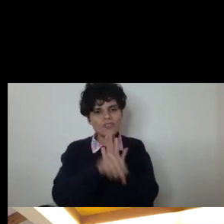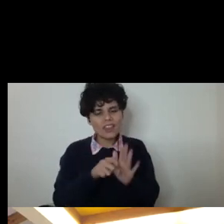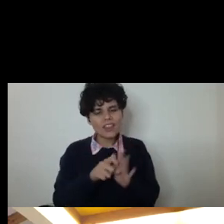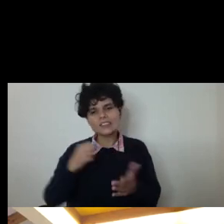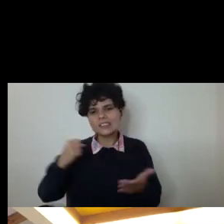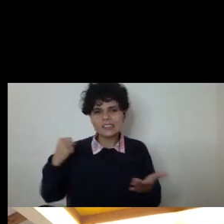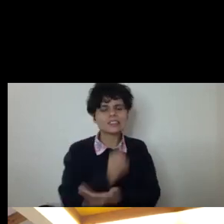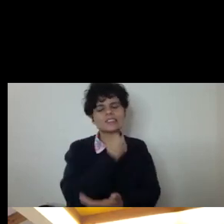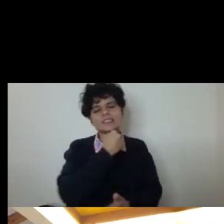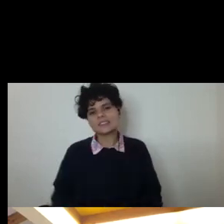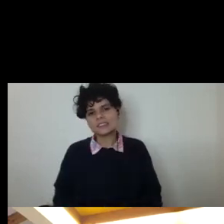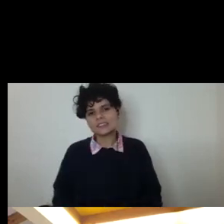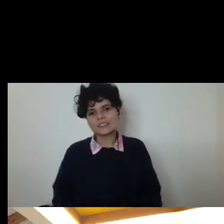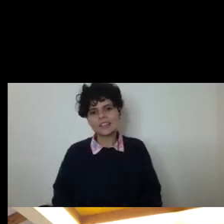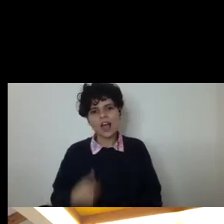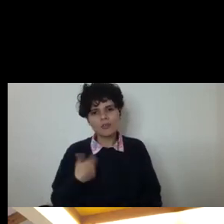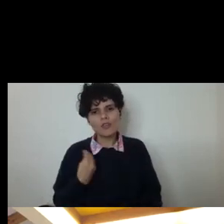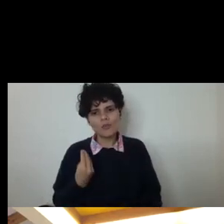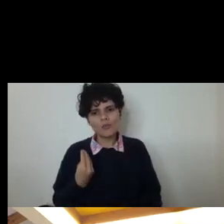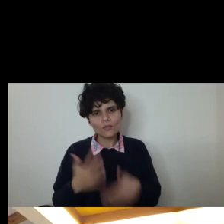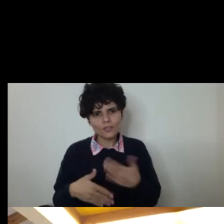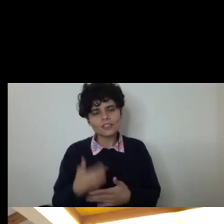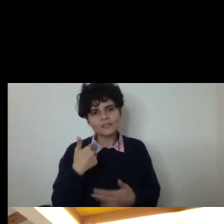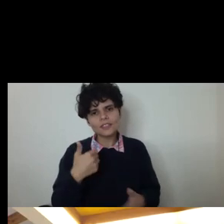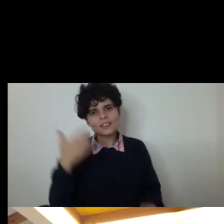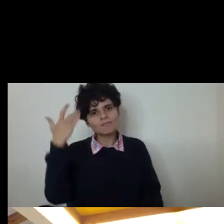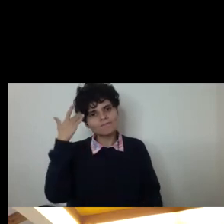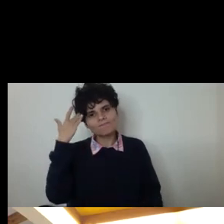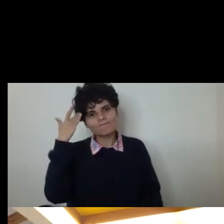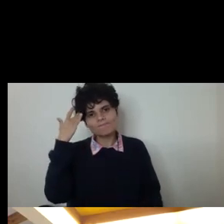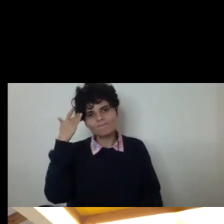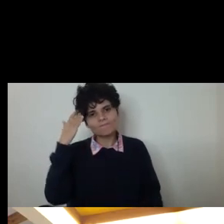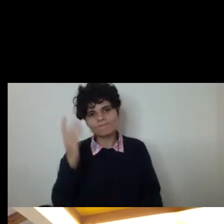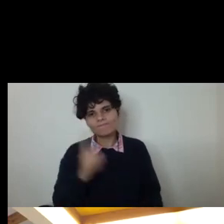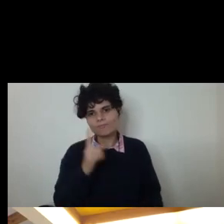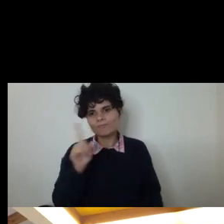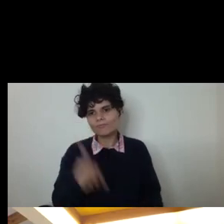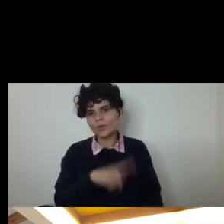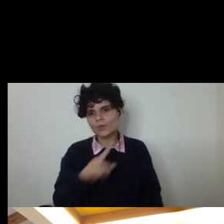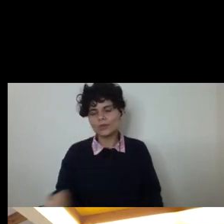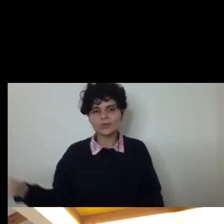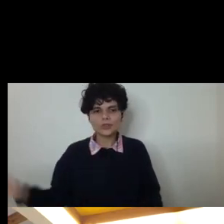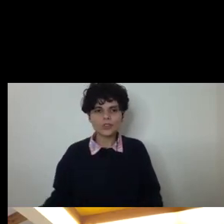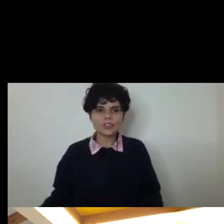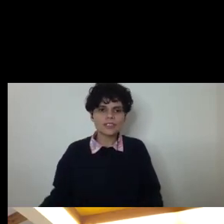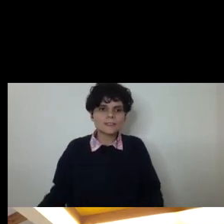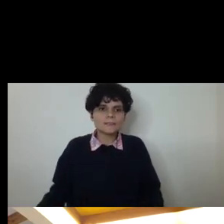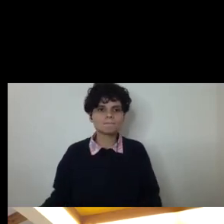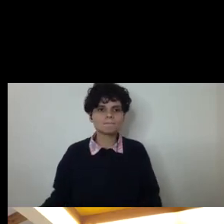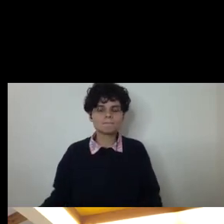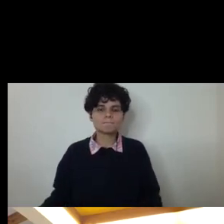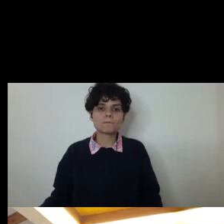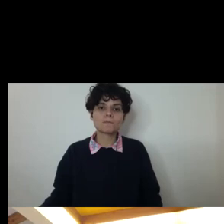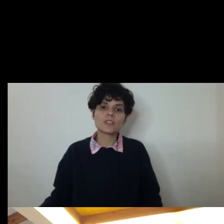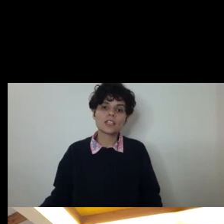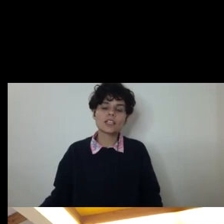A mí me funcionaban perfecto, pero ahora no quieren andar ninguna de ellas. Bueno, les voy a mostrar que ahí